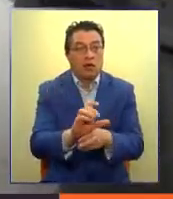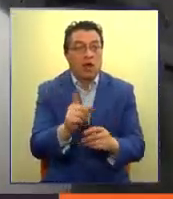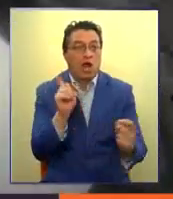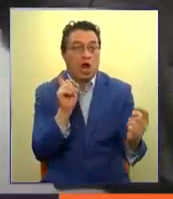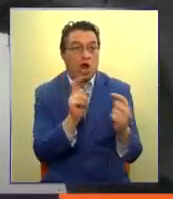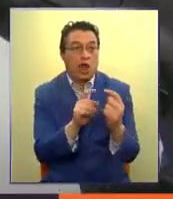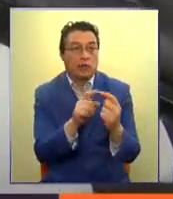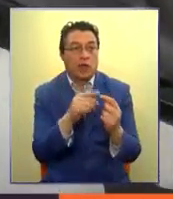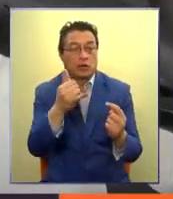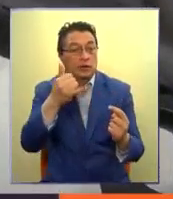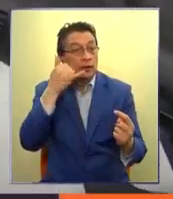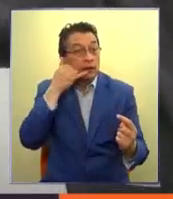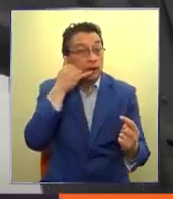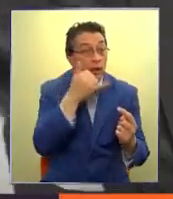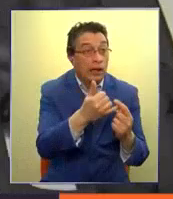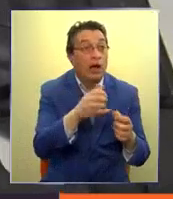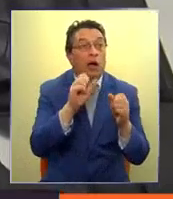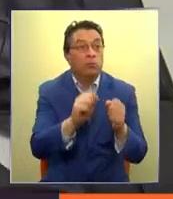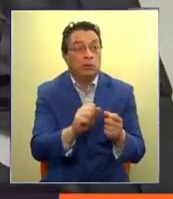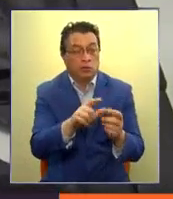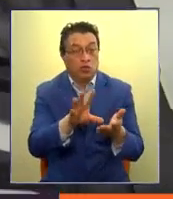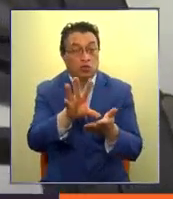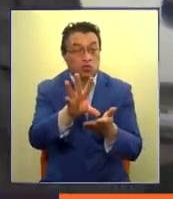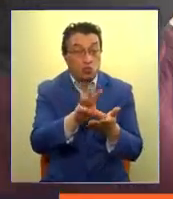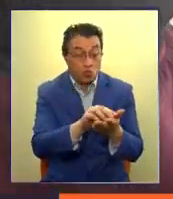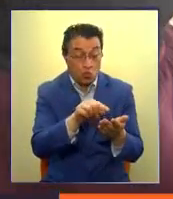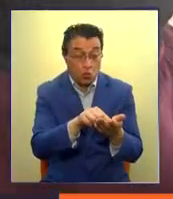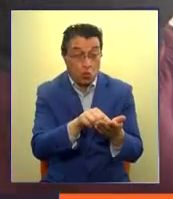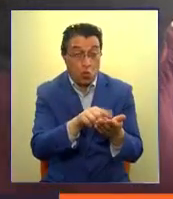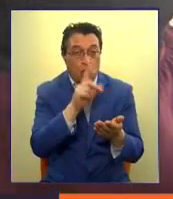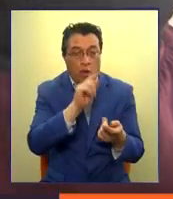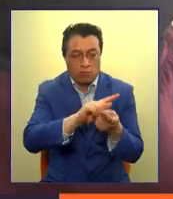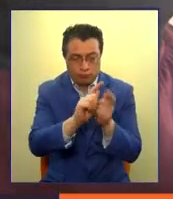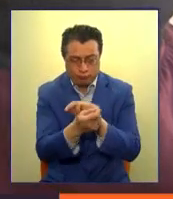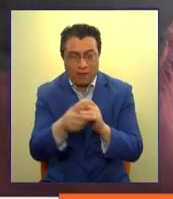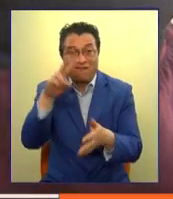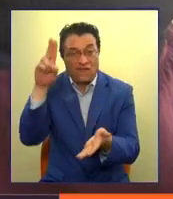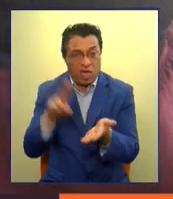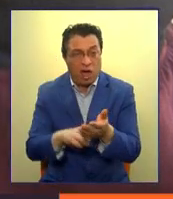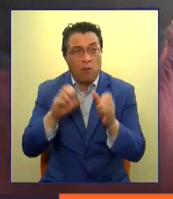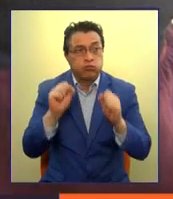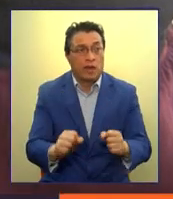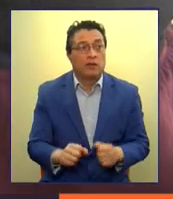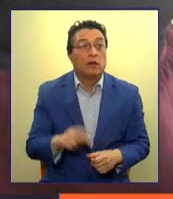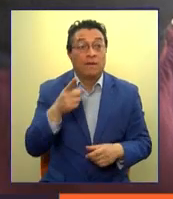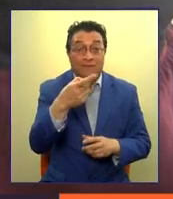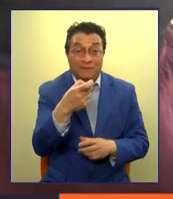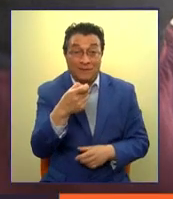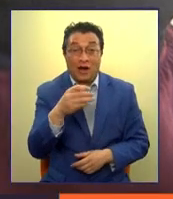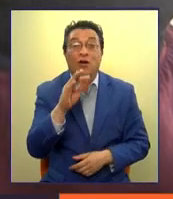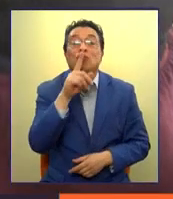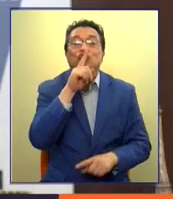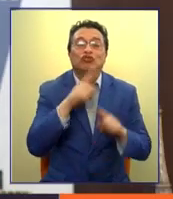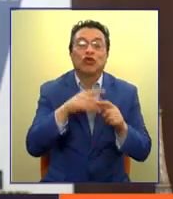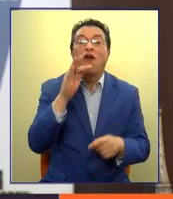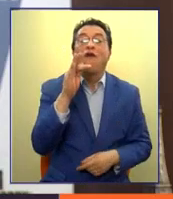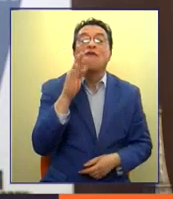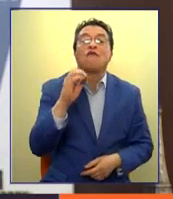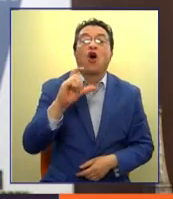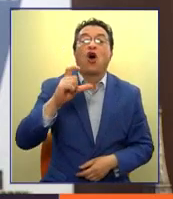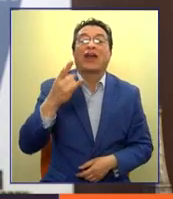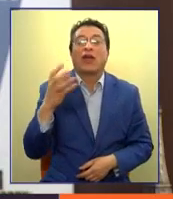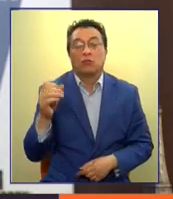su número de celular, la réplica se transforma en realidad. Las armas a fogueo en el comercio informal están entre